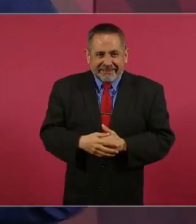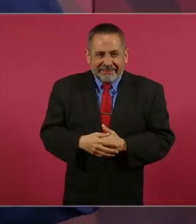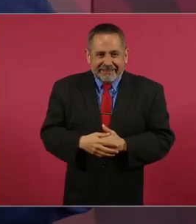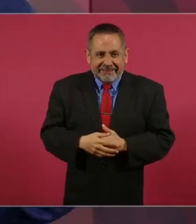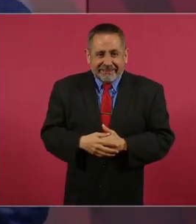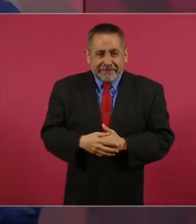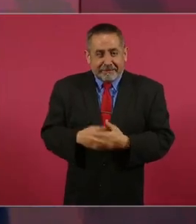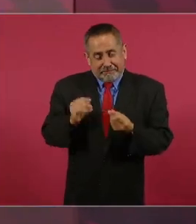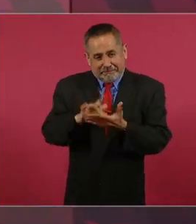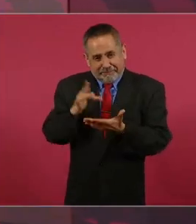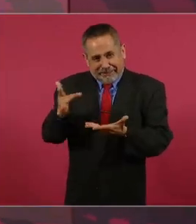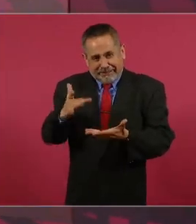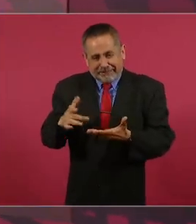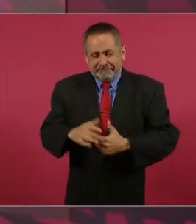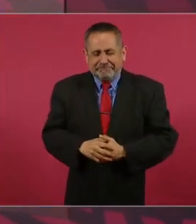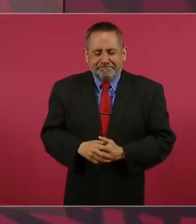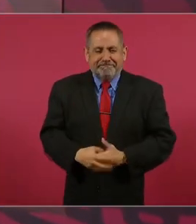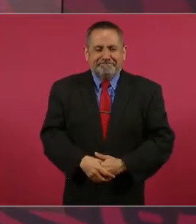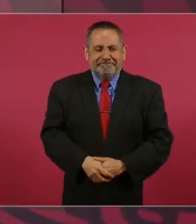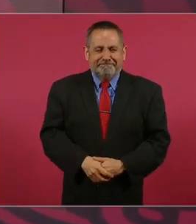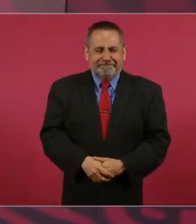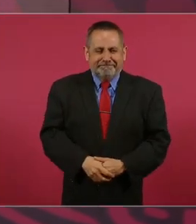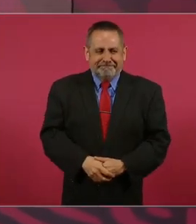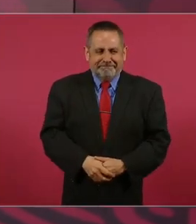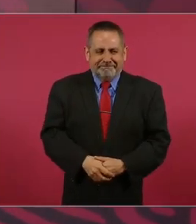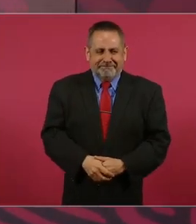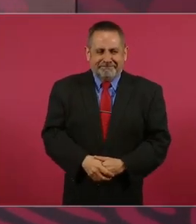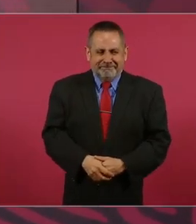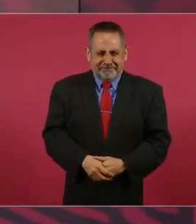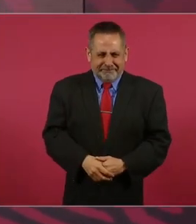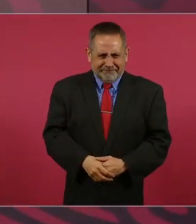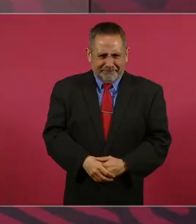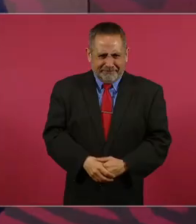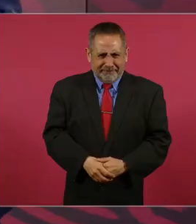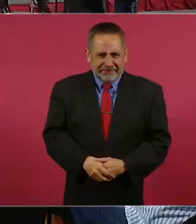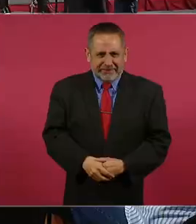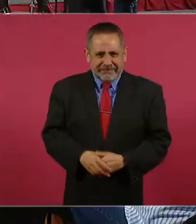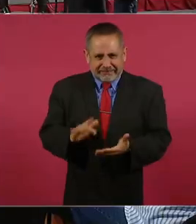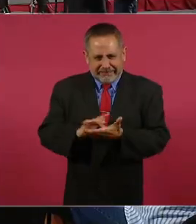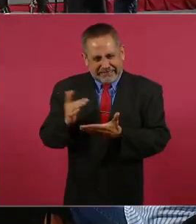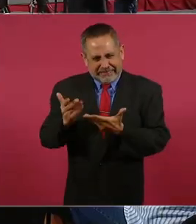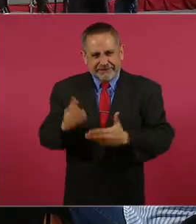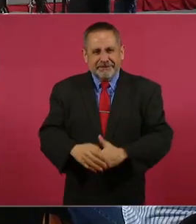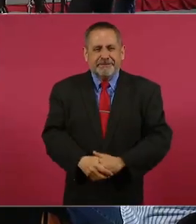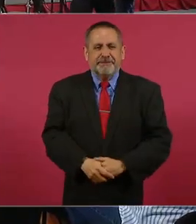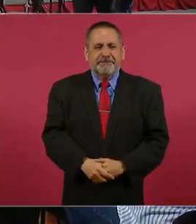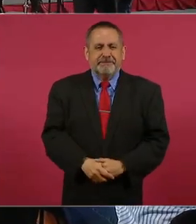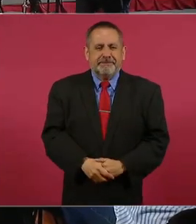Gracias, presidente. Muchas gracias, presidente.